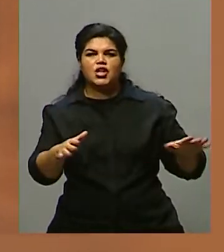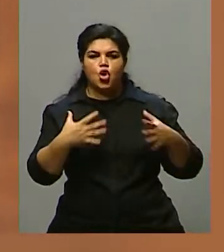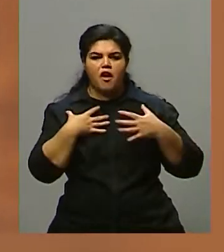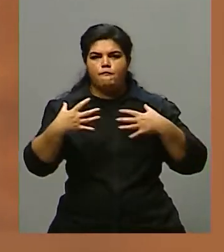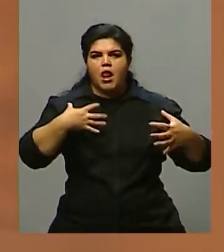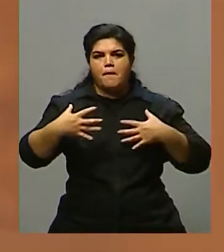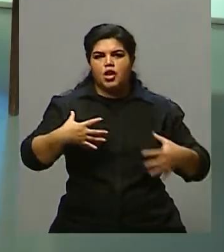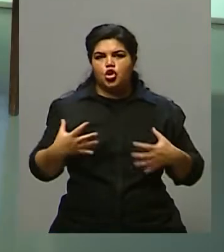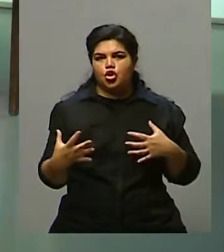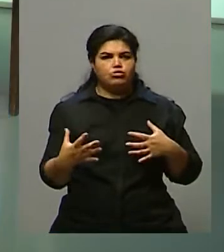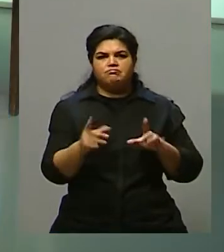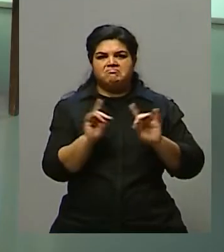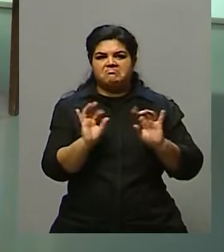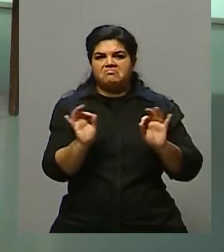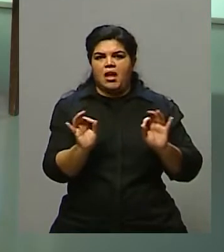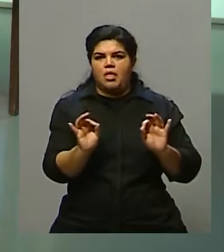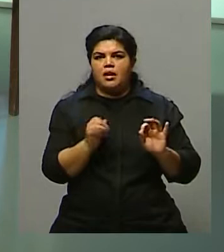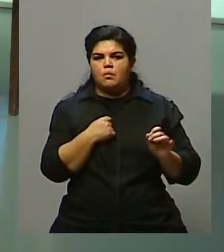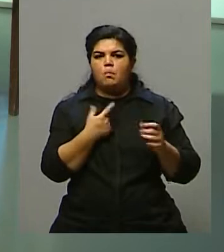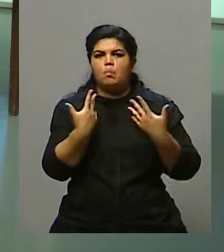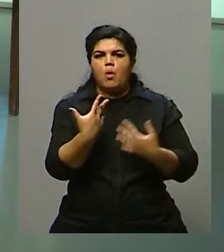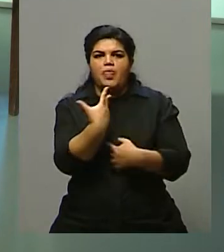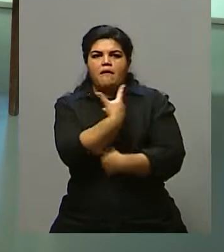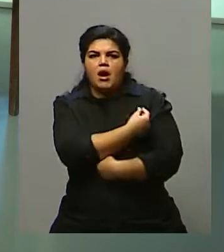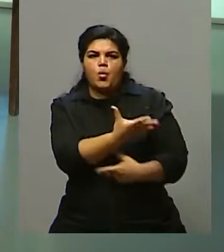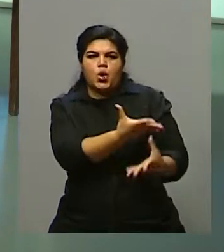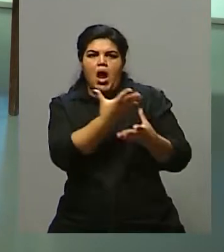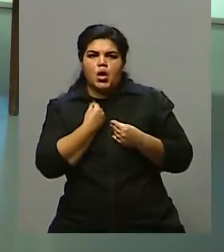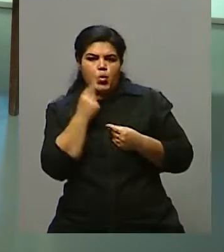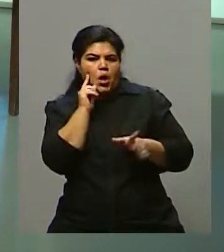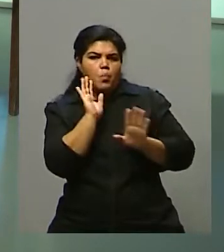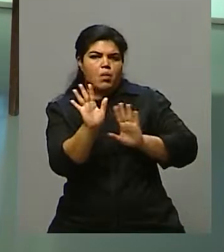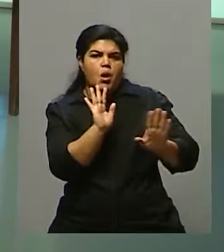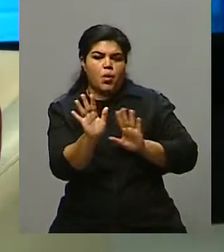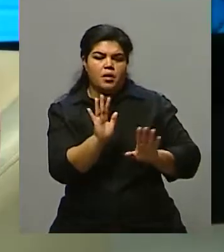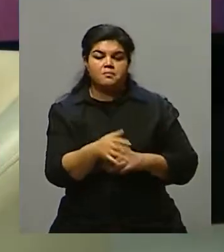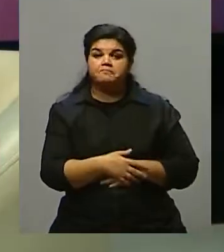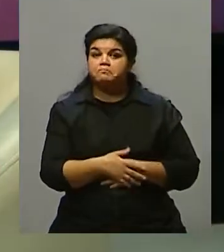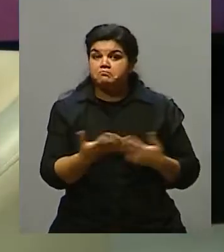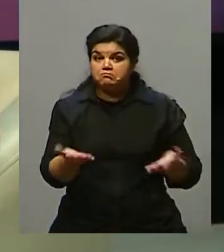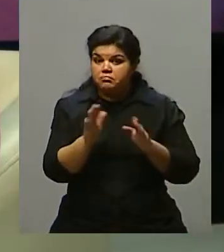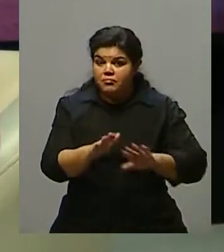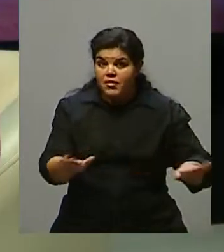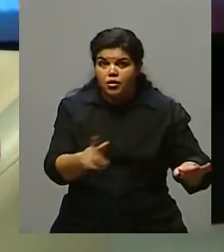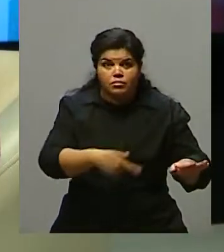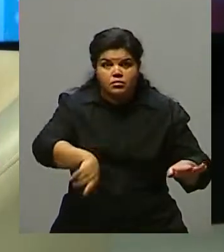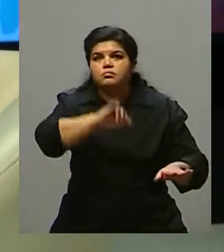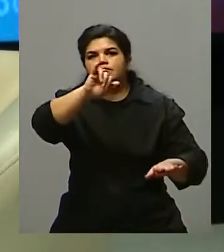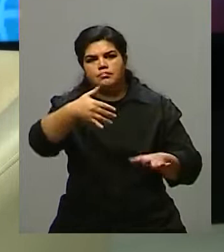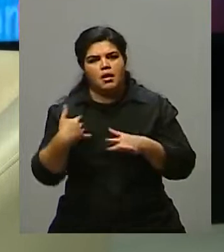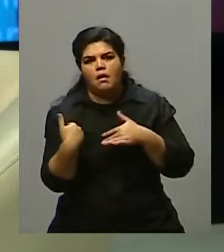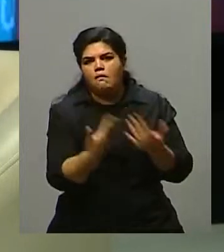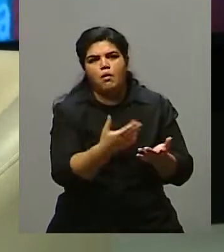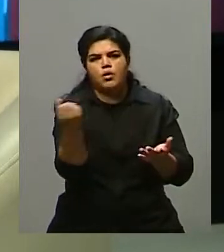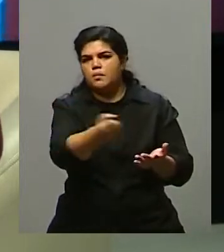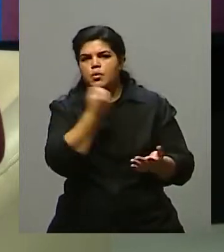en pediatría. O sea que el beneficio, a ver, si uno tiene que recomendar la vacuna en pediatría, hay un beneficio real en cuestión a